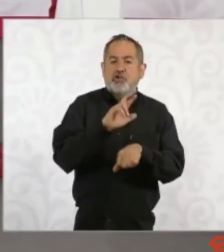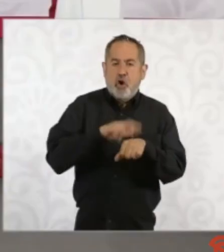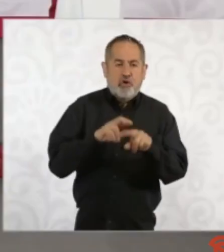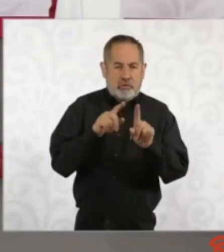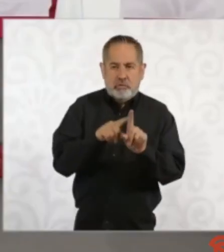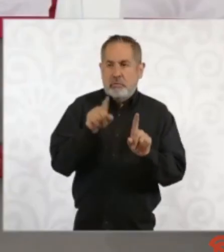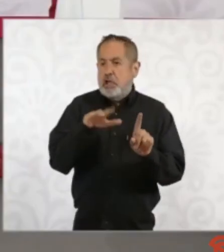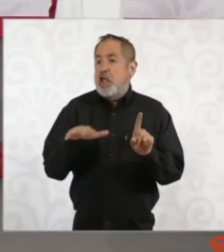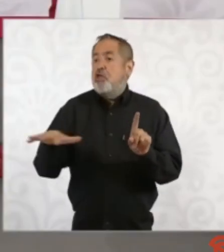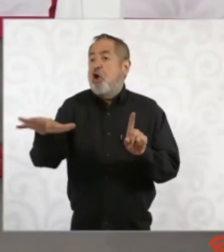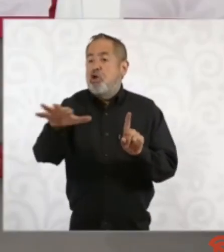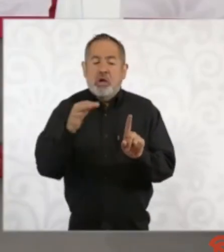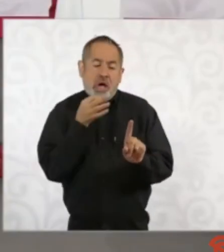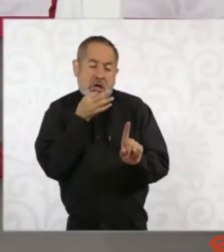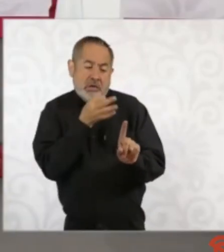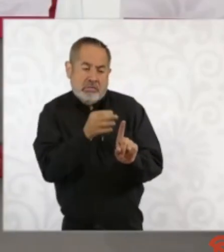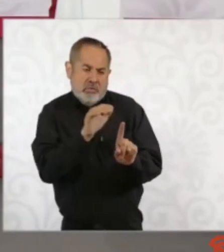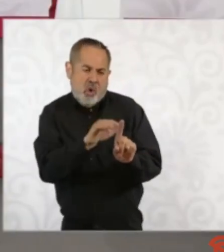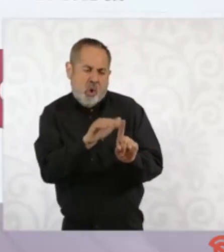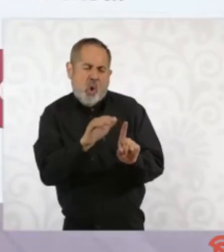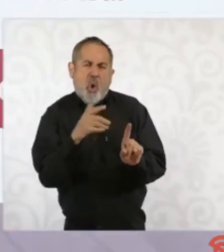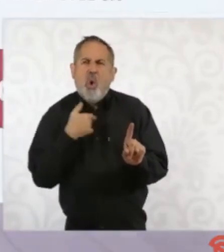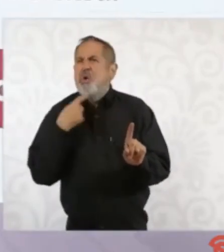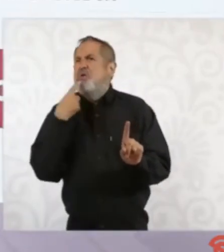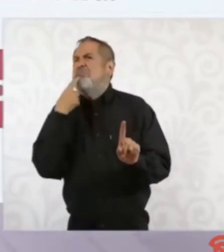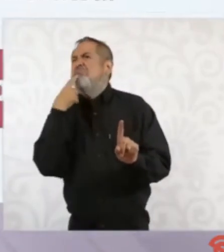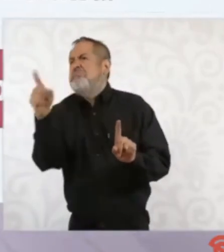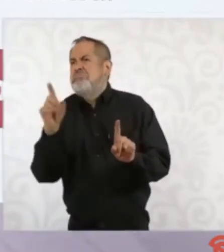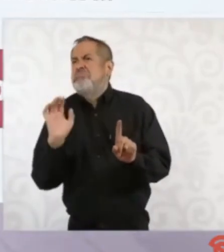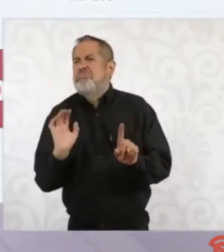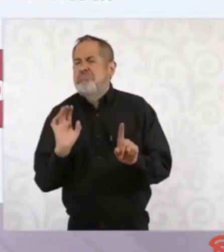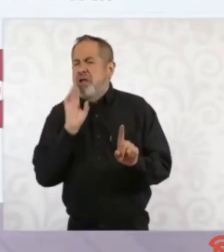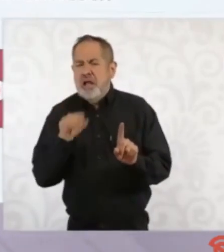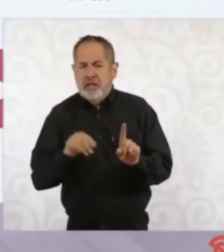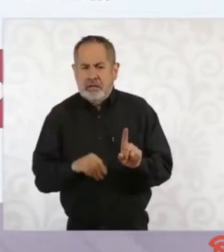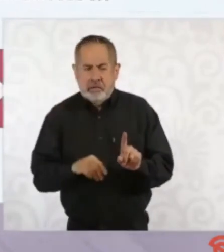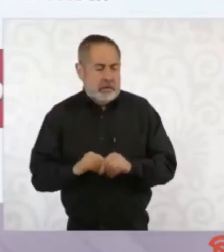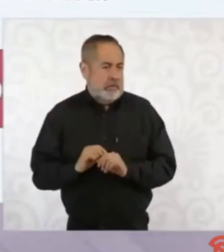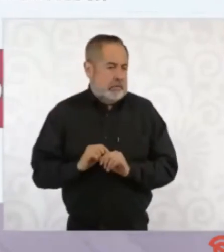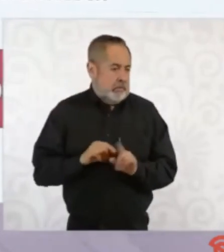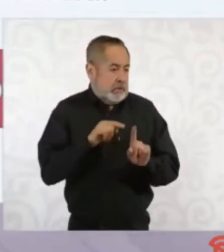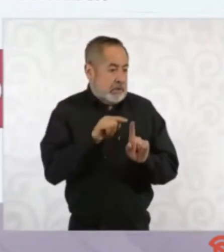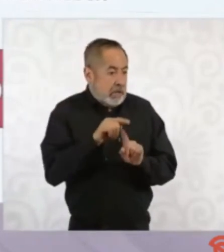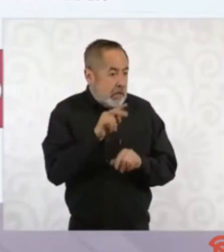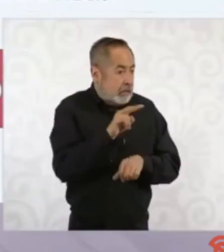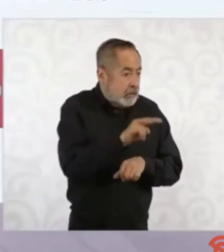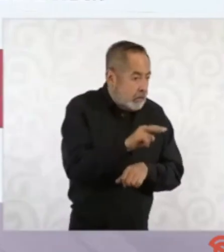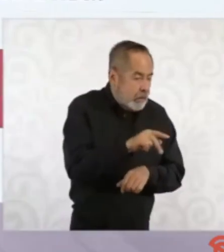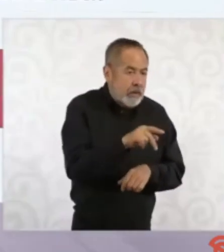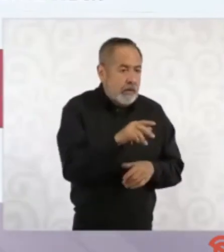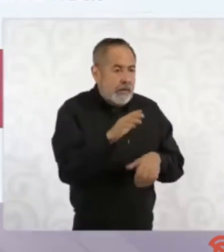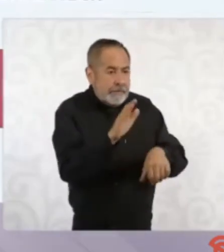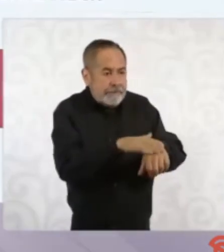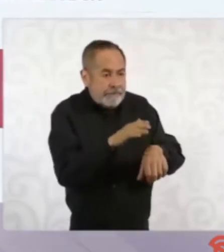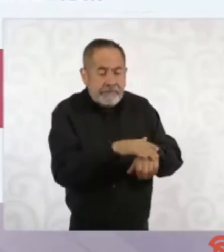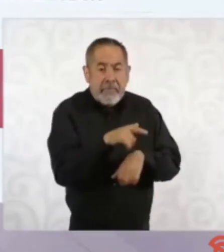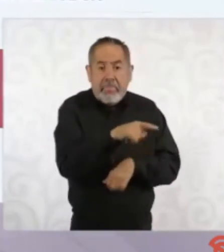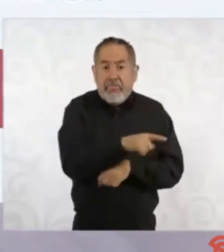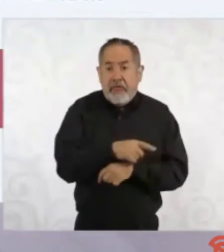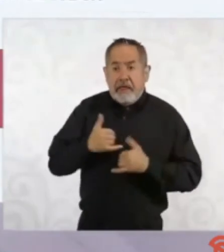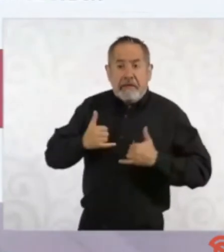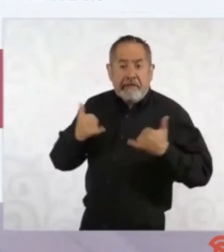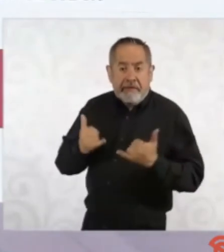obligaciones. ¿Qué quiere decir? Bueno, no publiqué mi código de ética, no nombré a